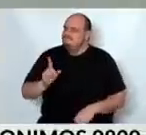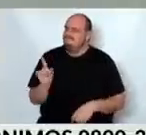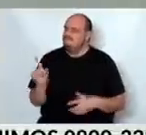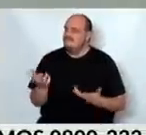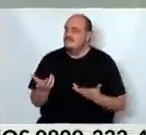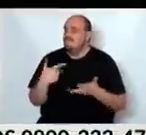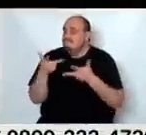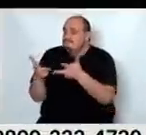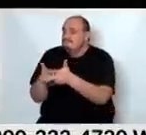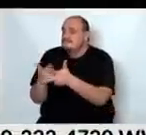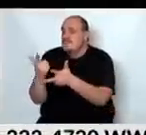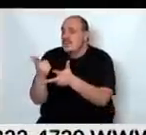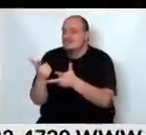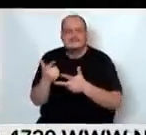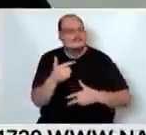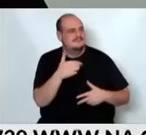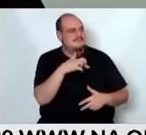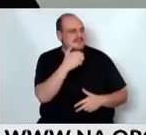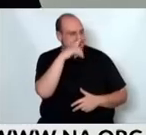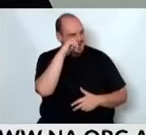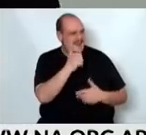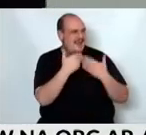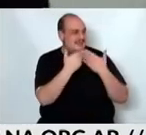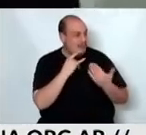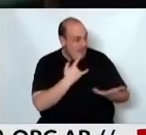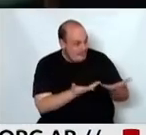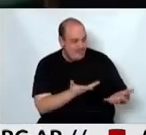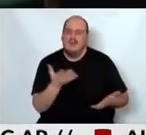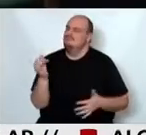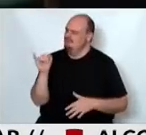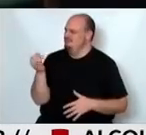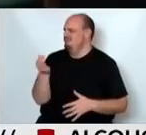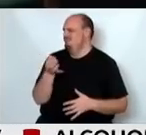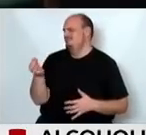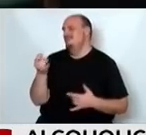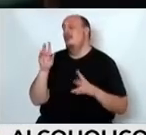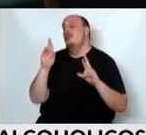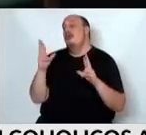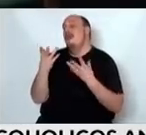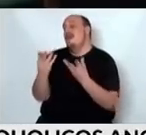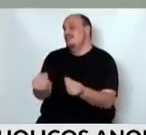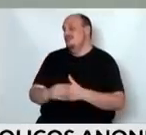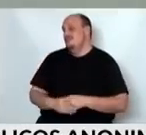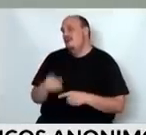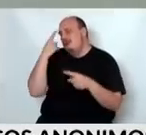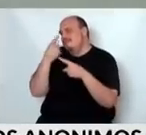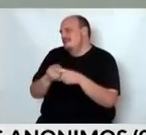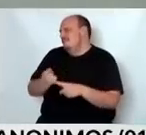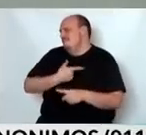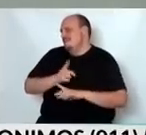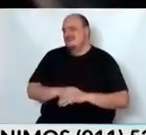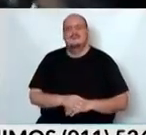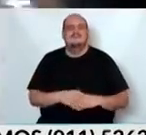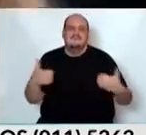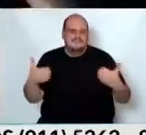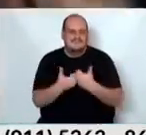No tengo. Pamela, gracias. ¿Te sentiste cómoda? Sí, súper. Ojalá sirva. Es lo único que quiero. Vamos. Brindis